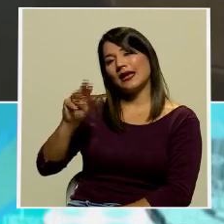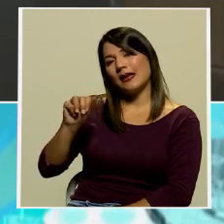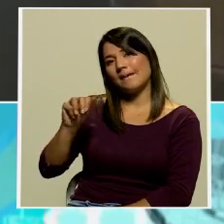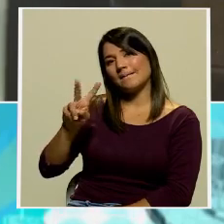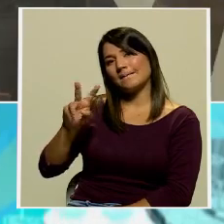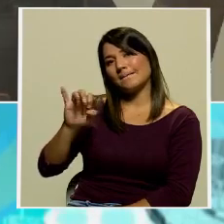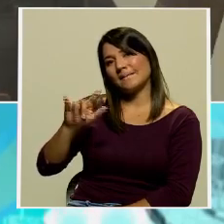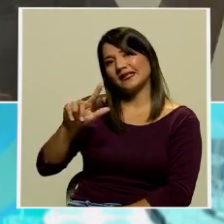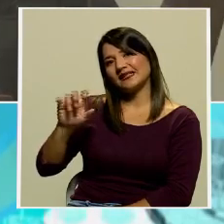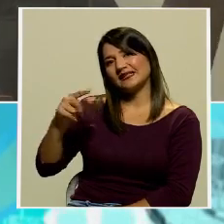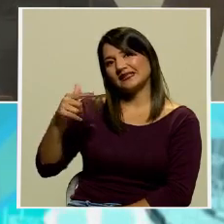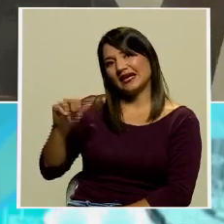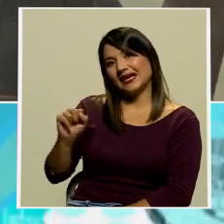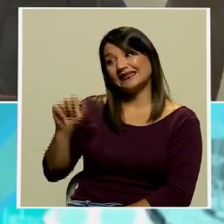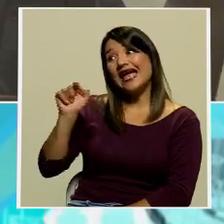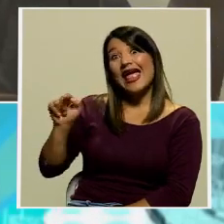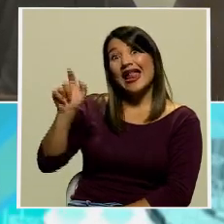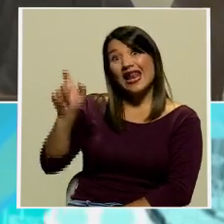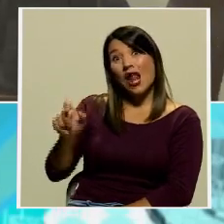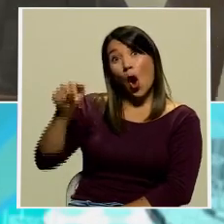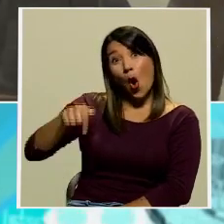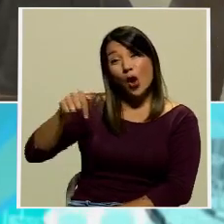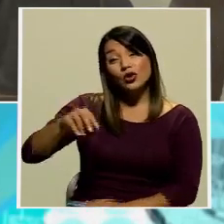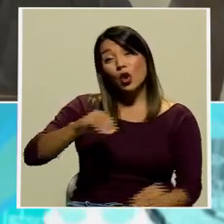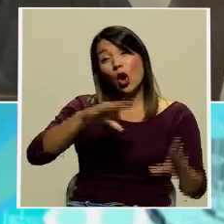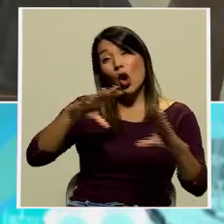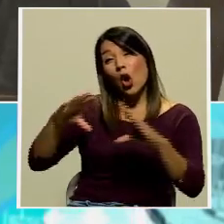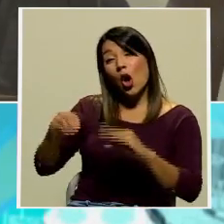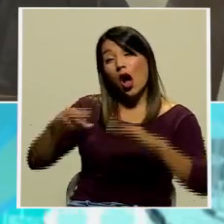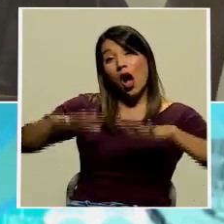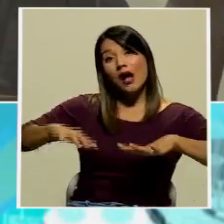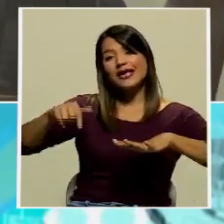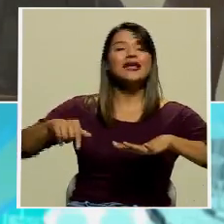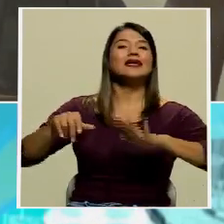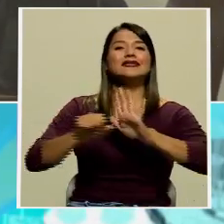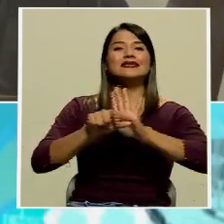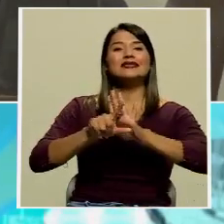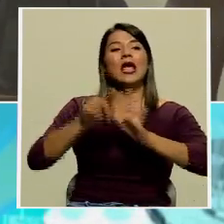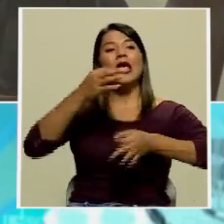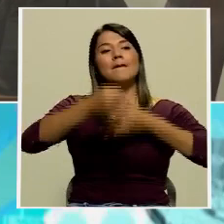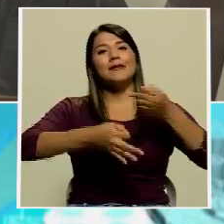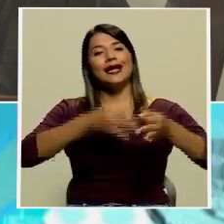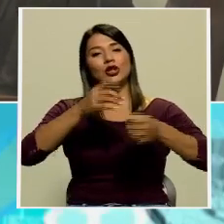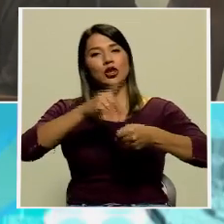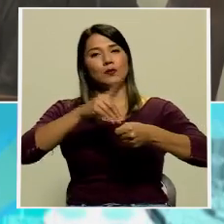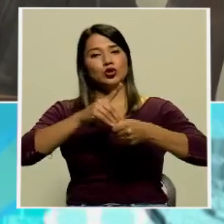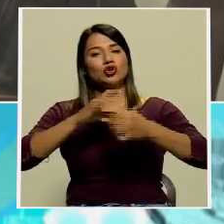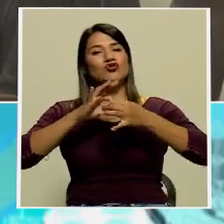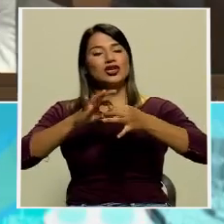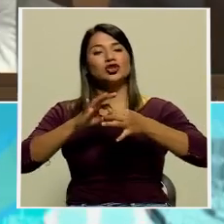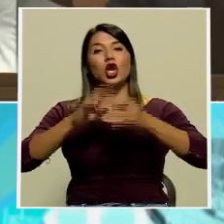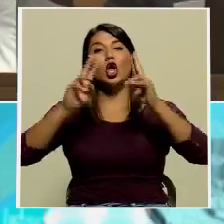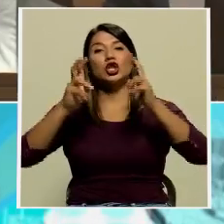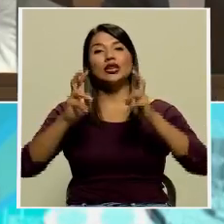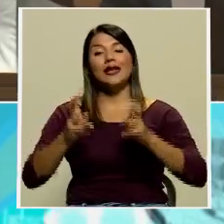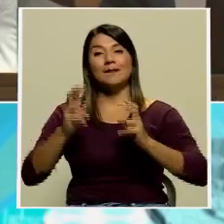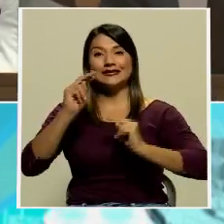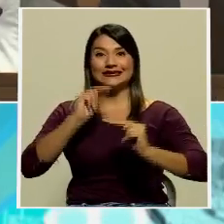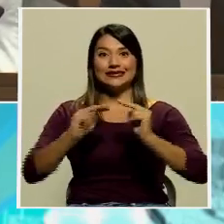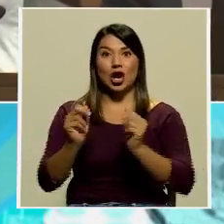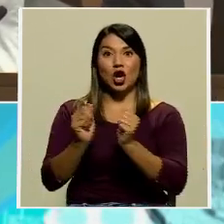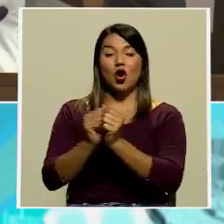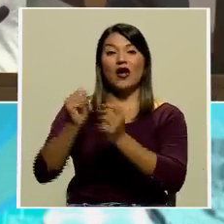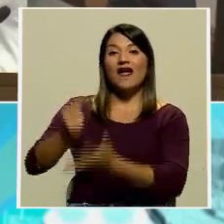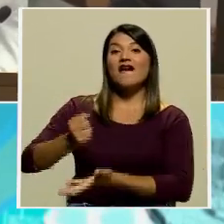reuniones explicando todo lo que tiene que ver con el tema de esta negociación con el Fondo Monetario Internacional al Partido Liberación Nacional en